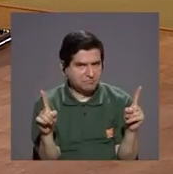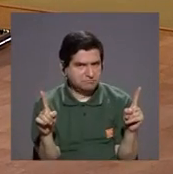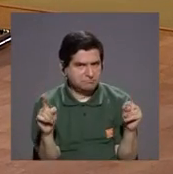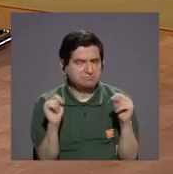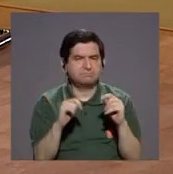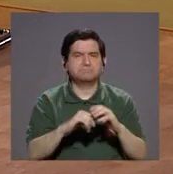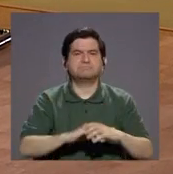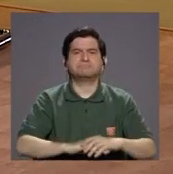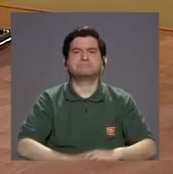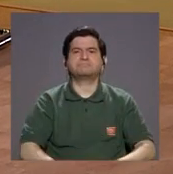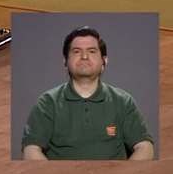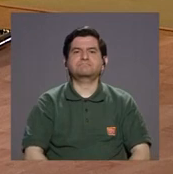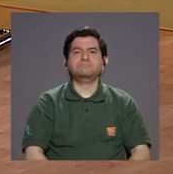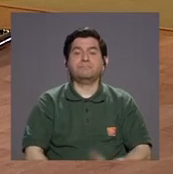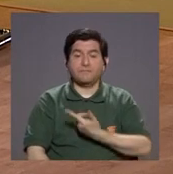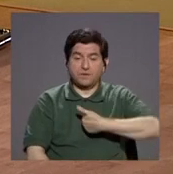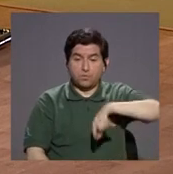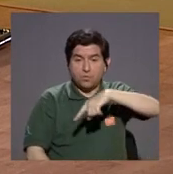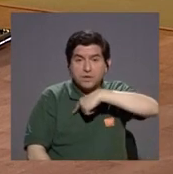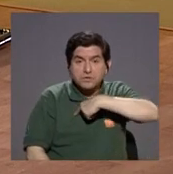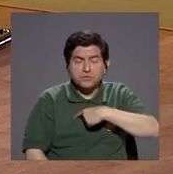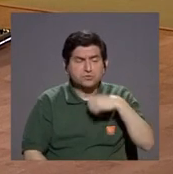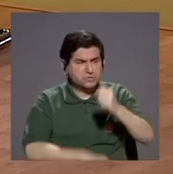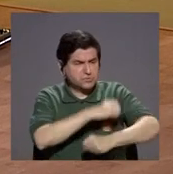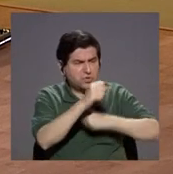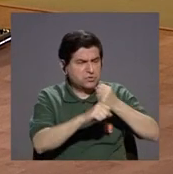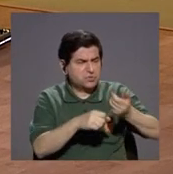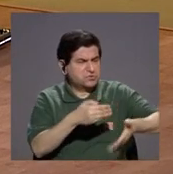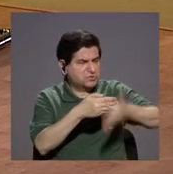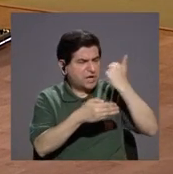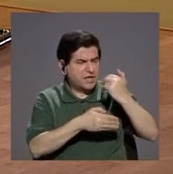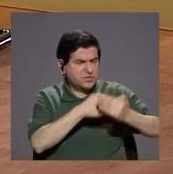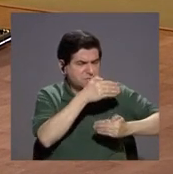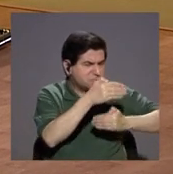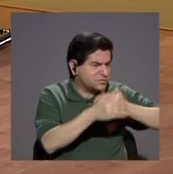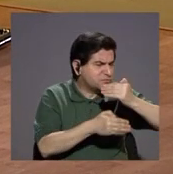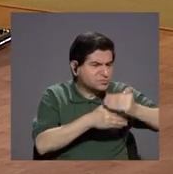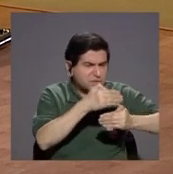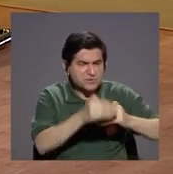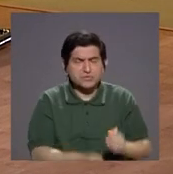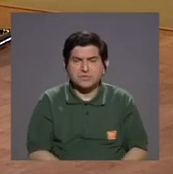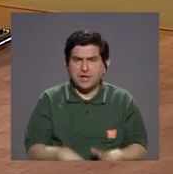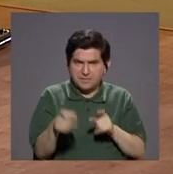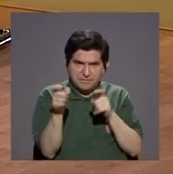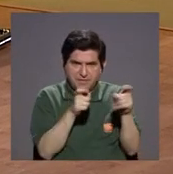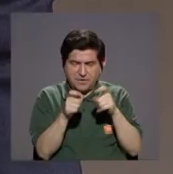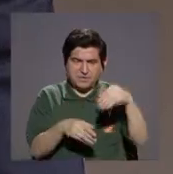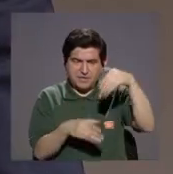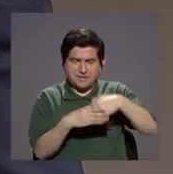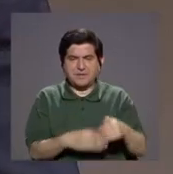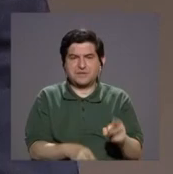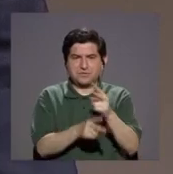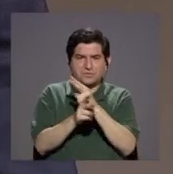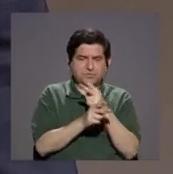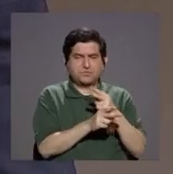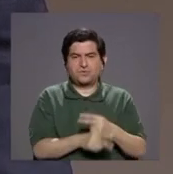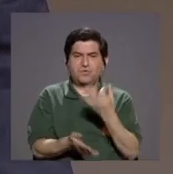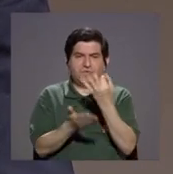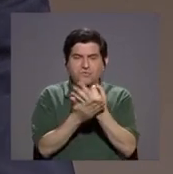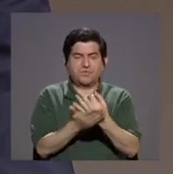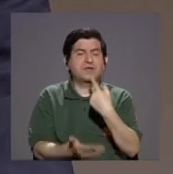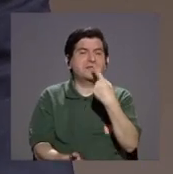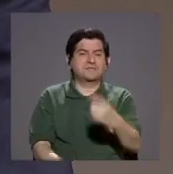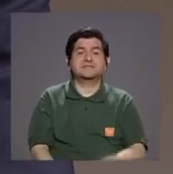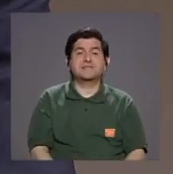efectivamente cuando nosotros nos vamos hace unos años de hacer la gestión de regular nos en la sugef le decimos a la super